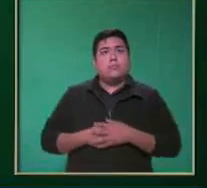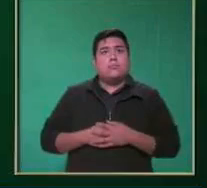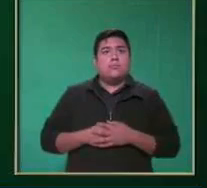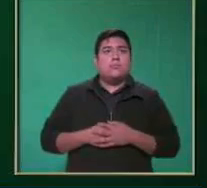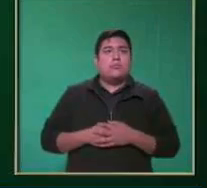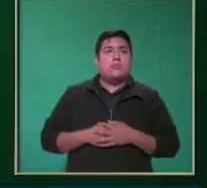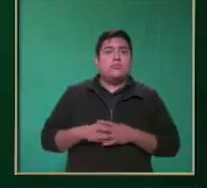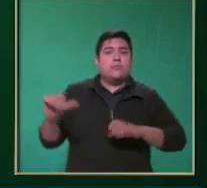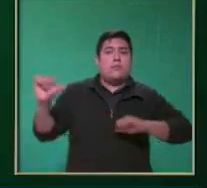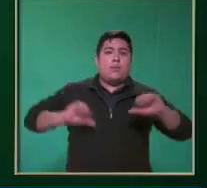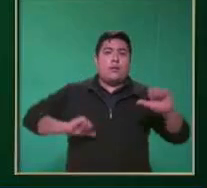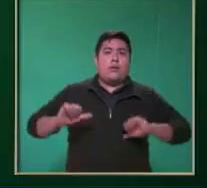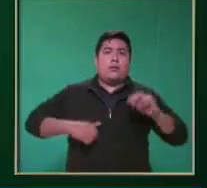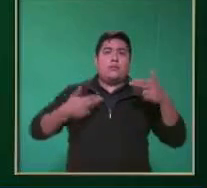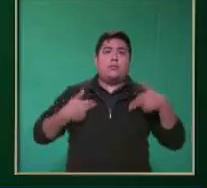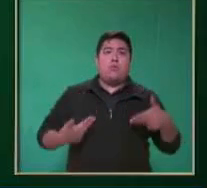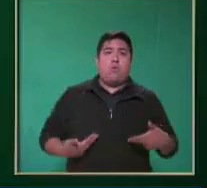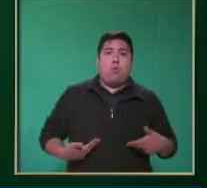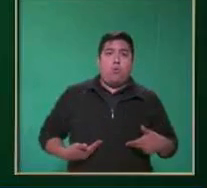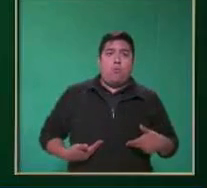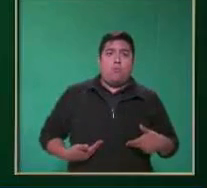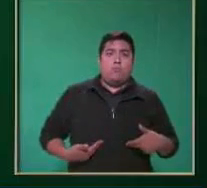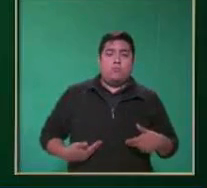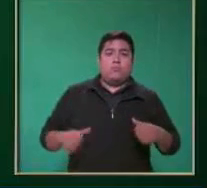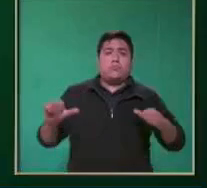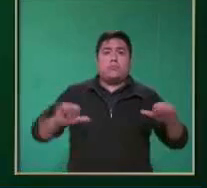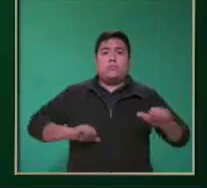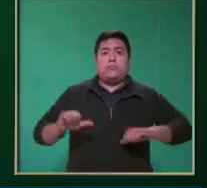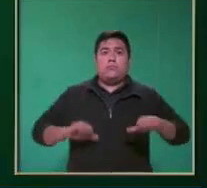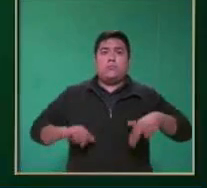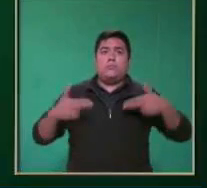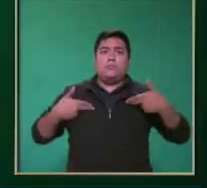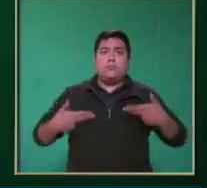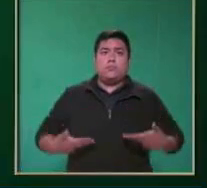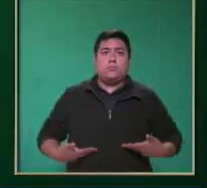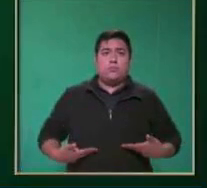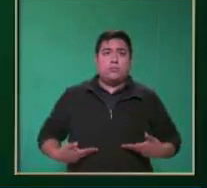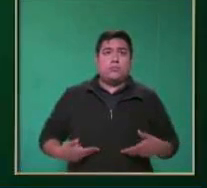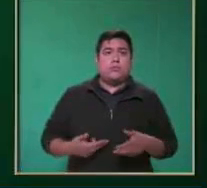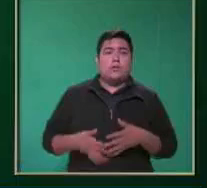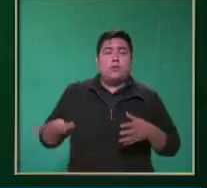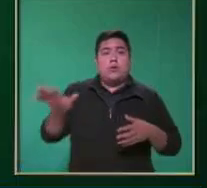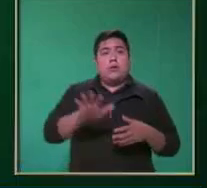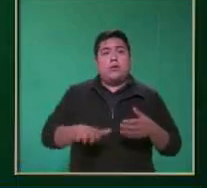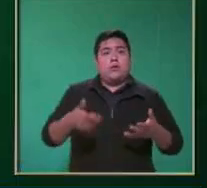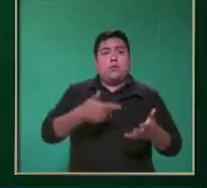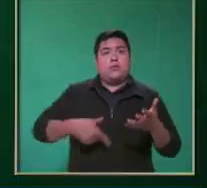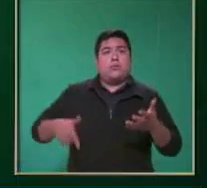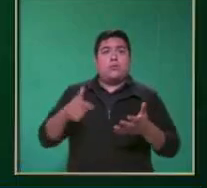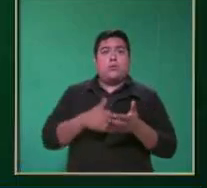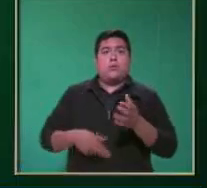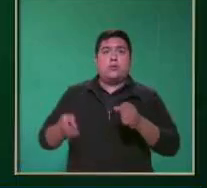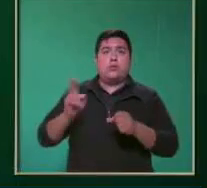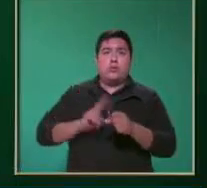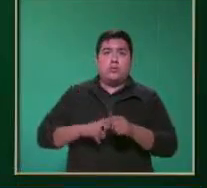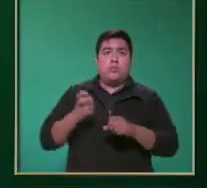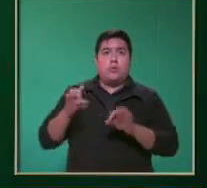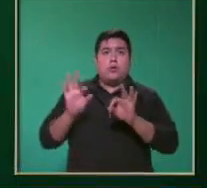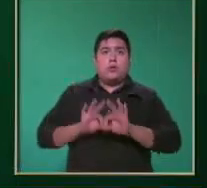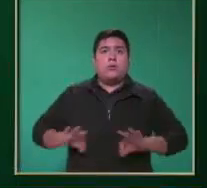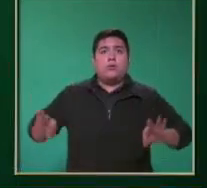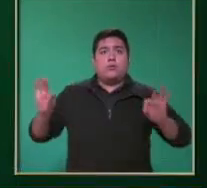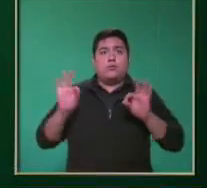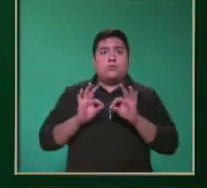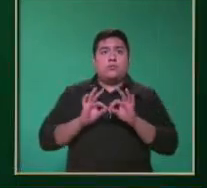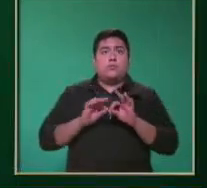con actividades humanas, el impacto de esta actividad humana sobre la región natural. Por eso es importante